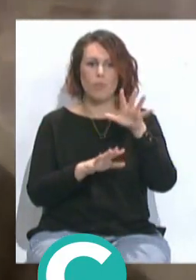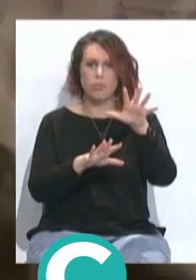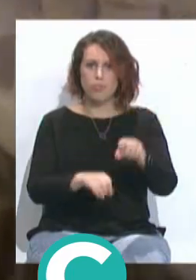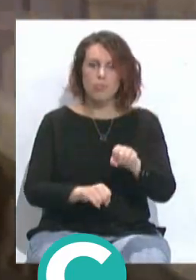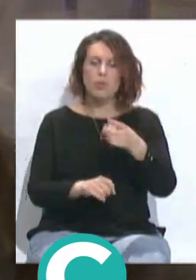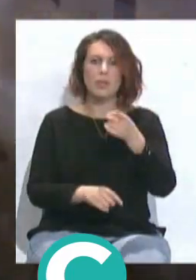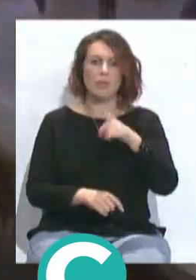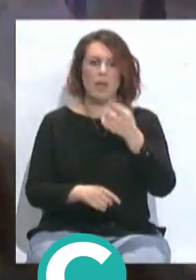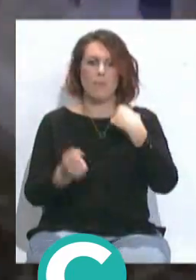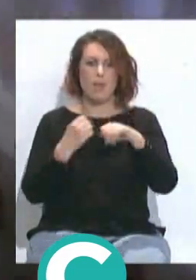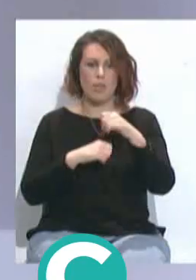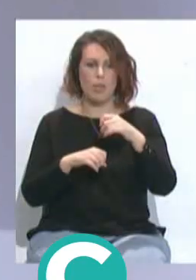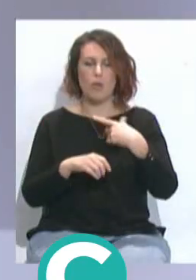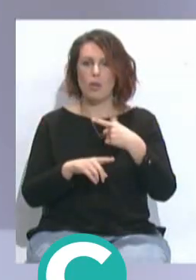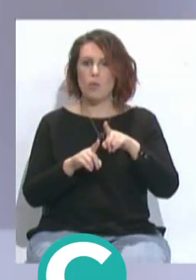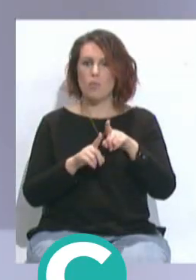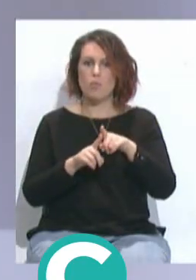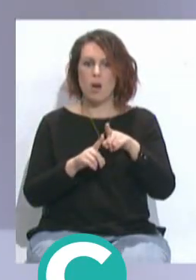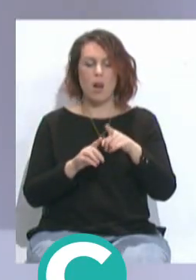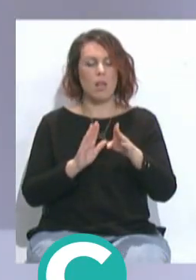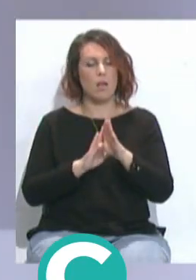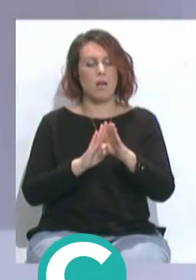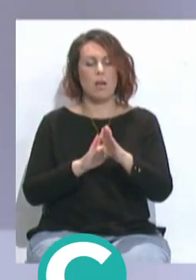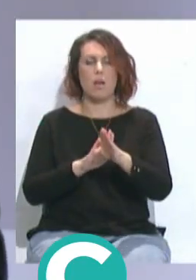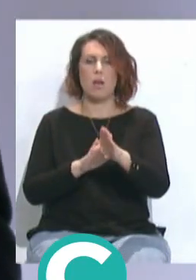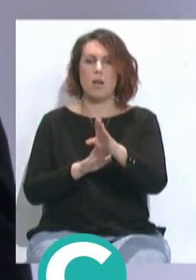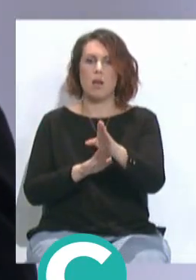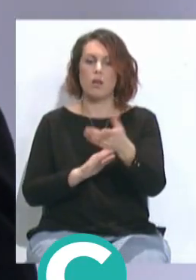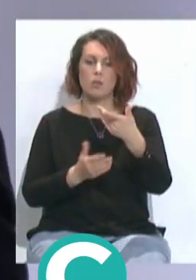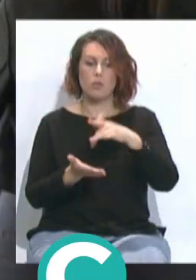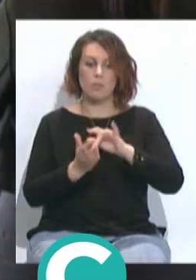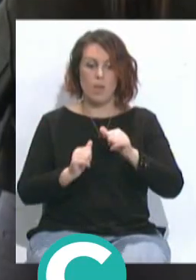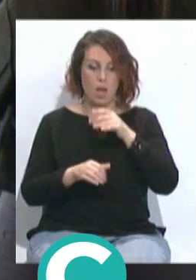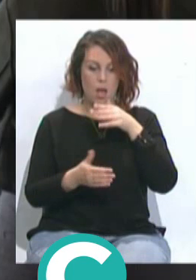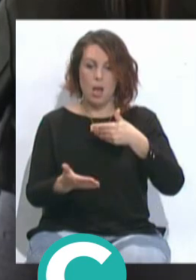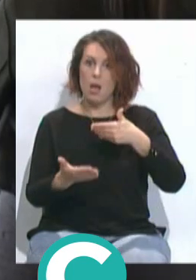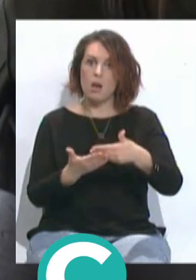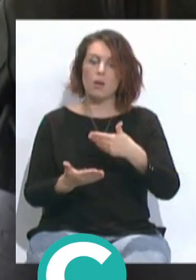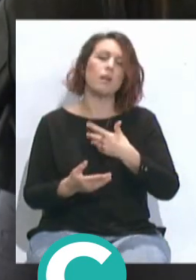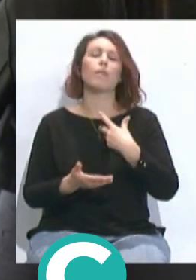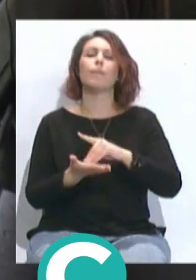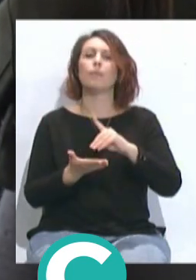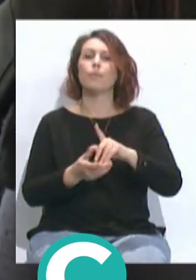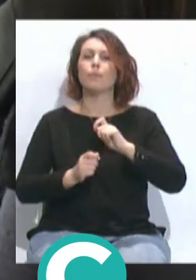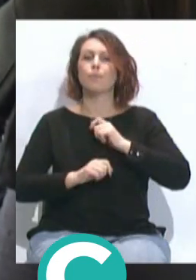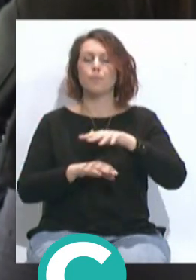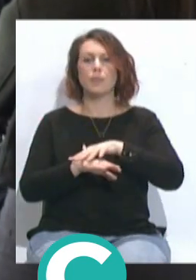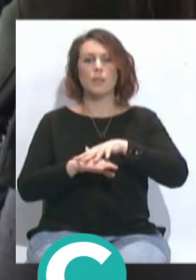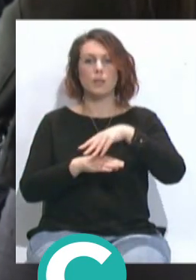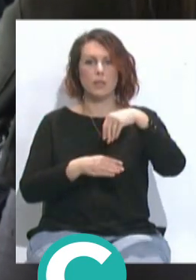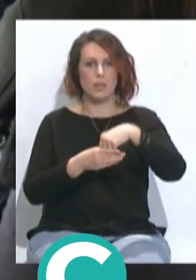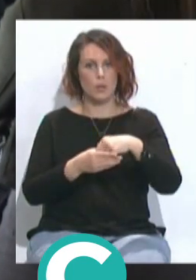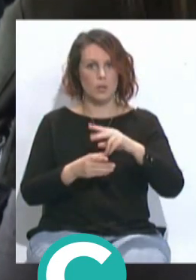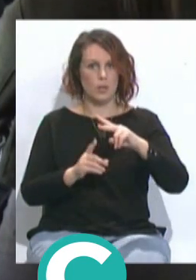y operaciones y aprehensiones sostenida en el tiempo desde su entrada en vigor. Según los datos aportados por el Ministerio del Interior,